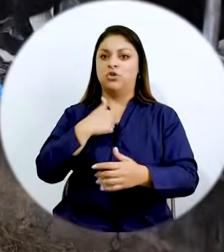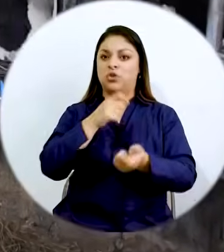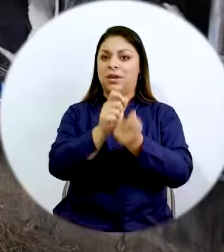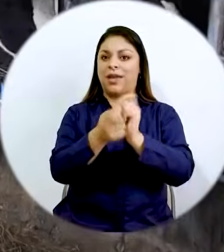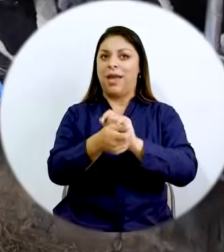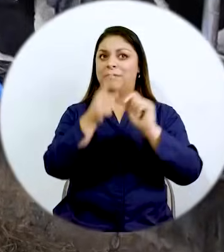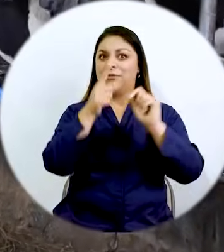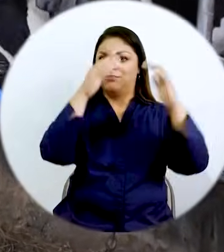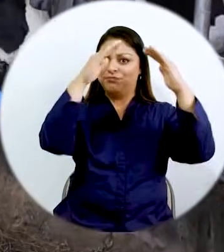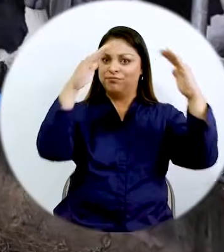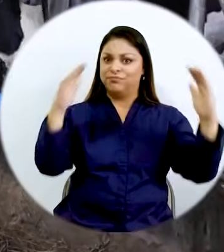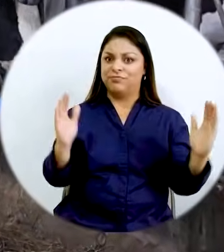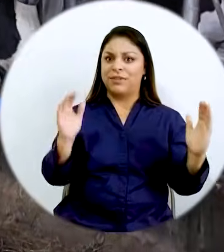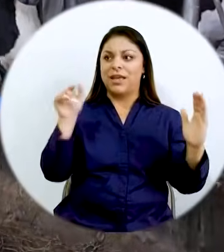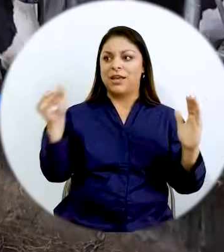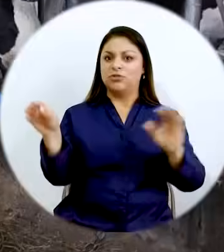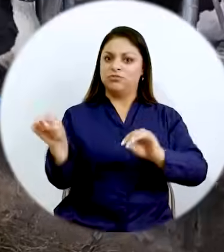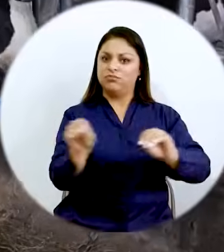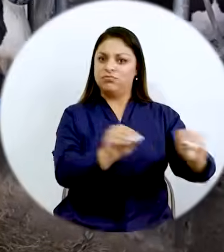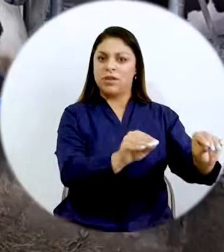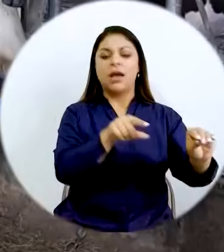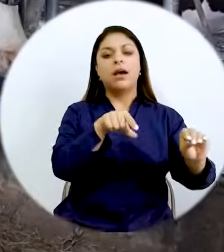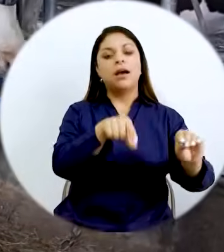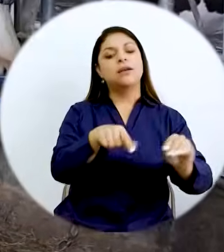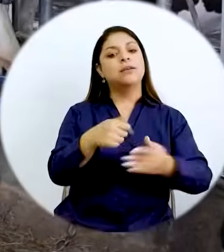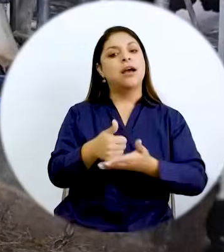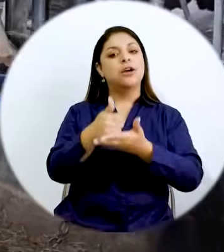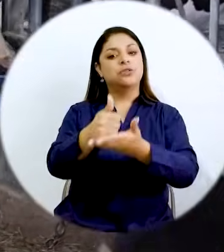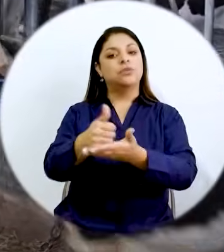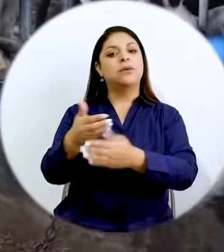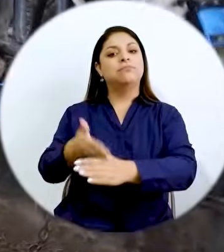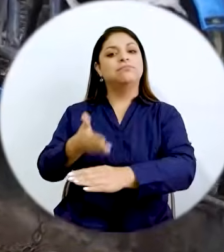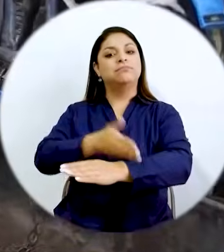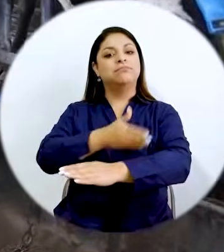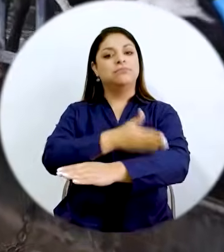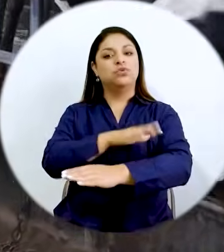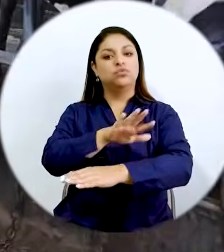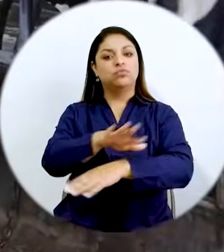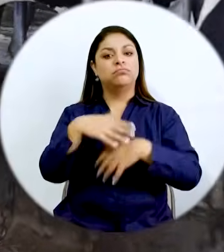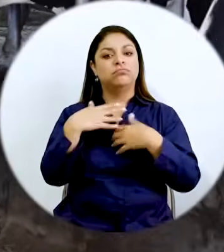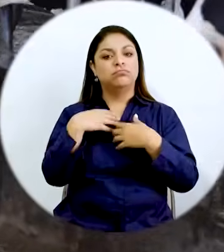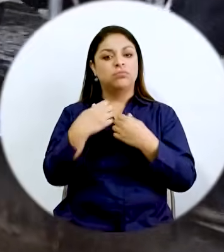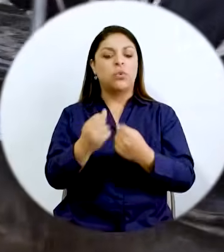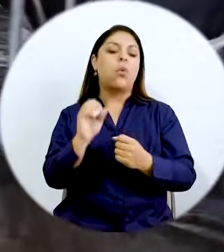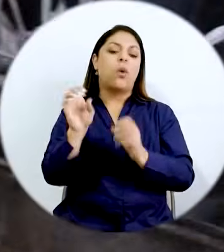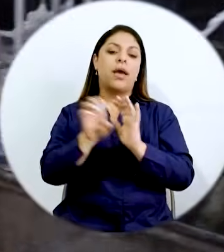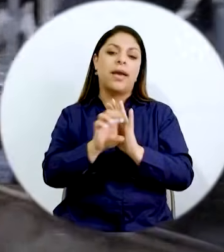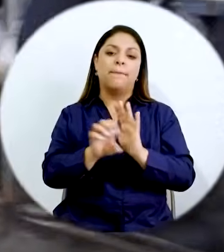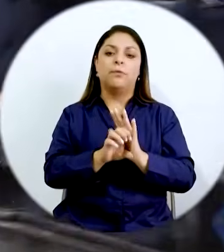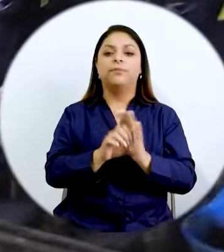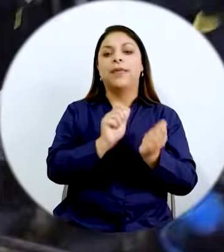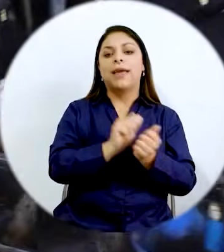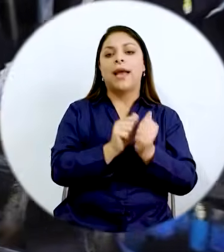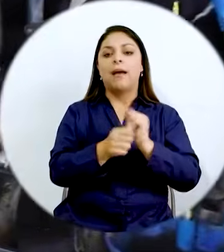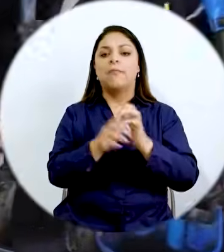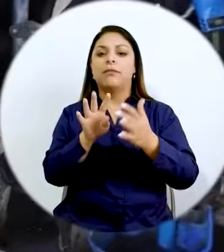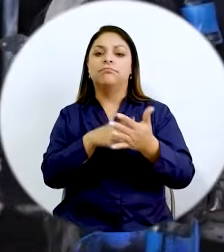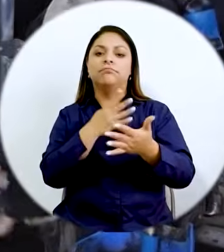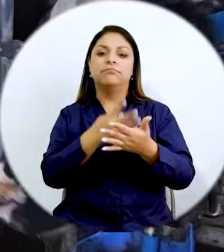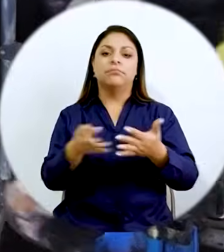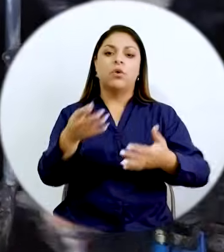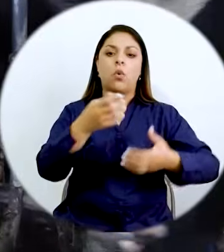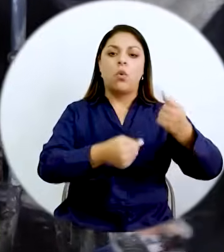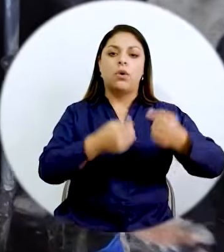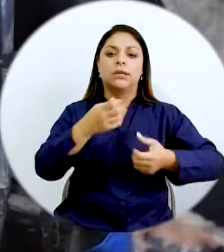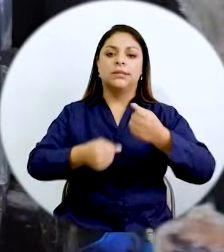usted hizo en la finca la puede evaluar llevando buenos datos en el banco. O si hace una rutina de ordeño diferente,